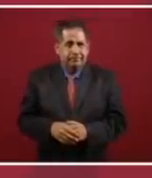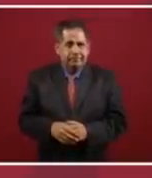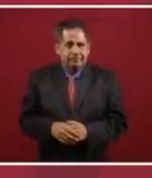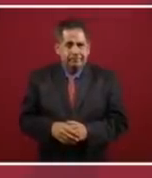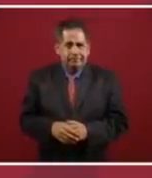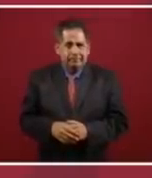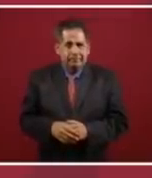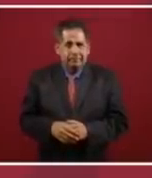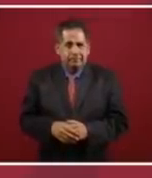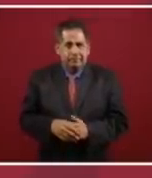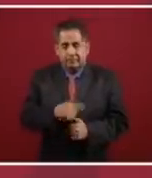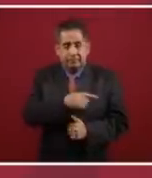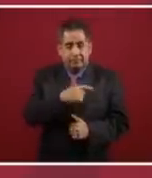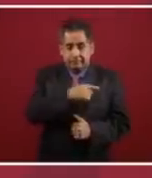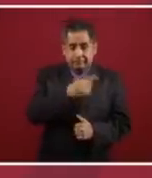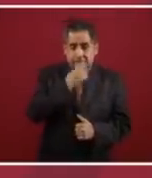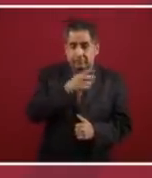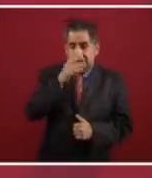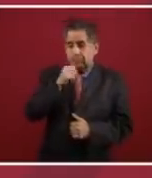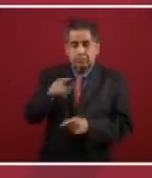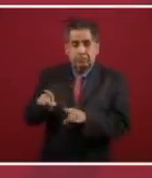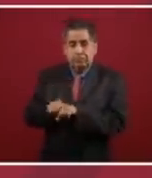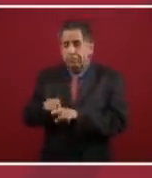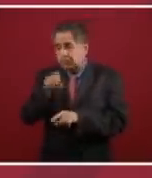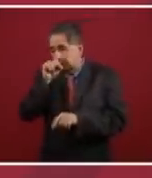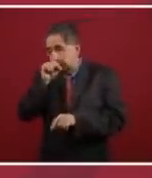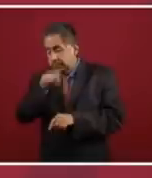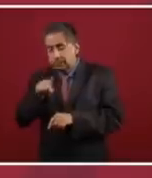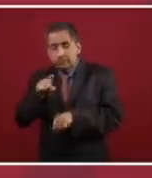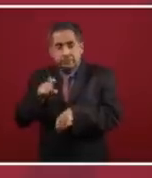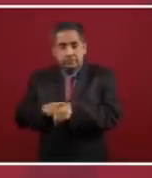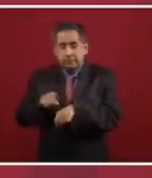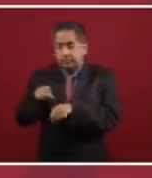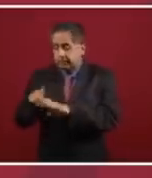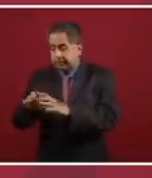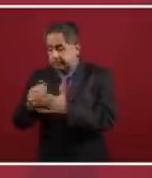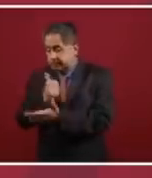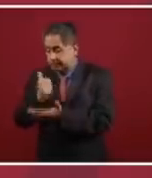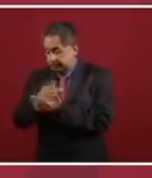que operara el aeropuerto actual con el de Santa Lucía